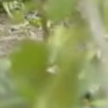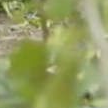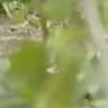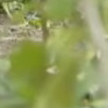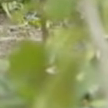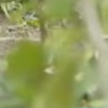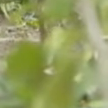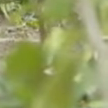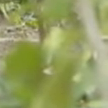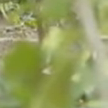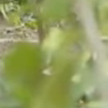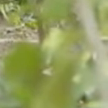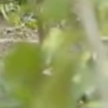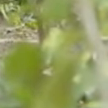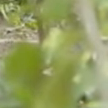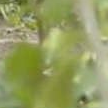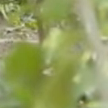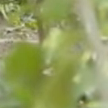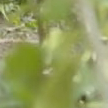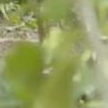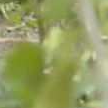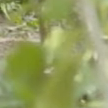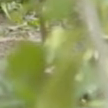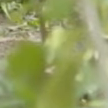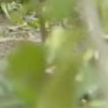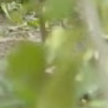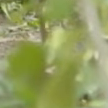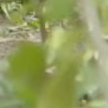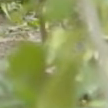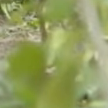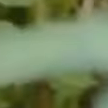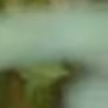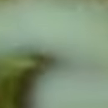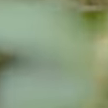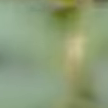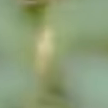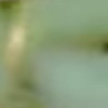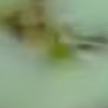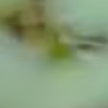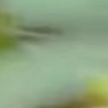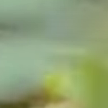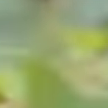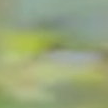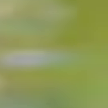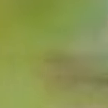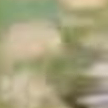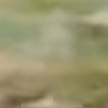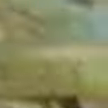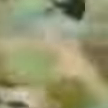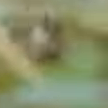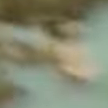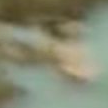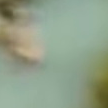Aquí, la provincia de Guanacaste esconde a un peculiar habitante de estas tierras.